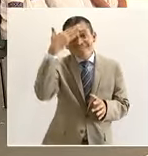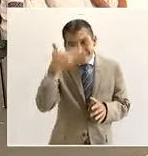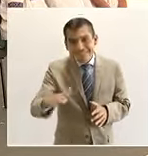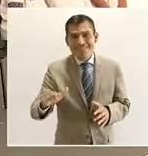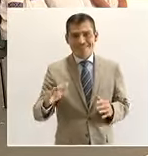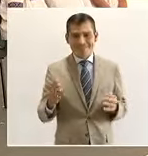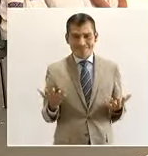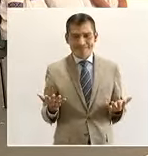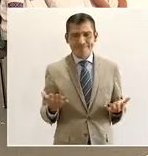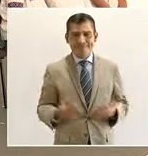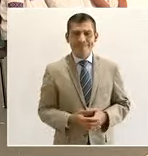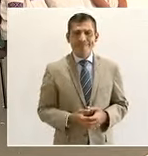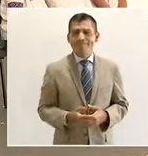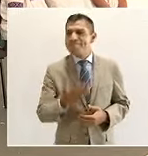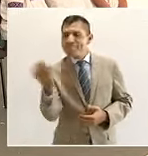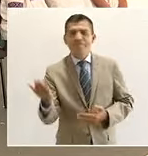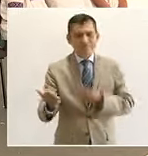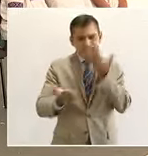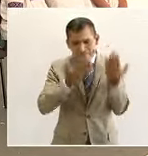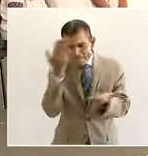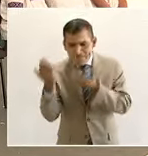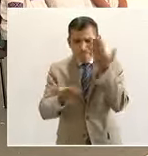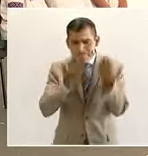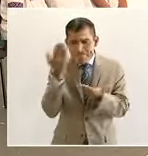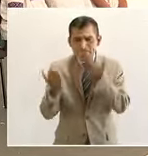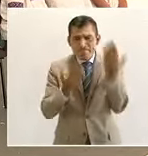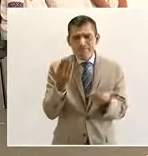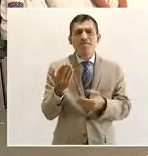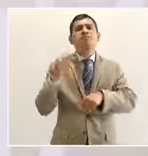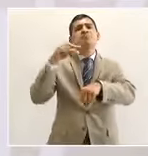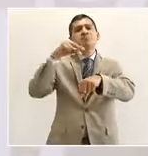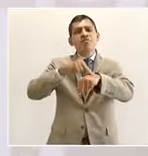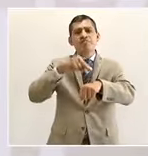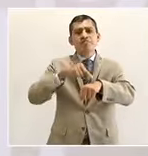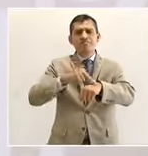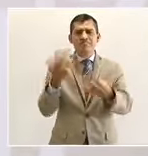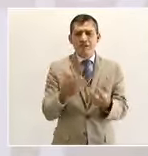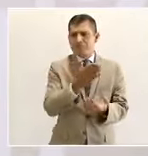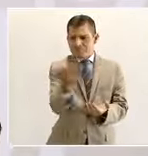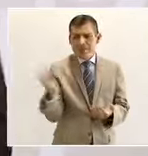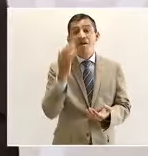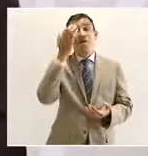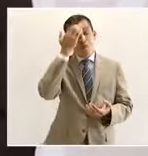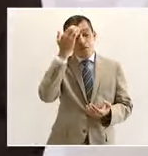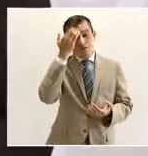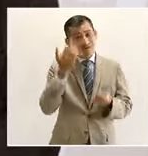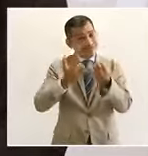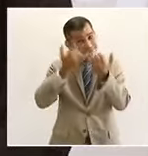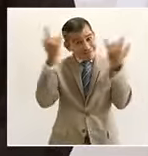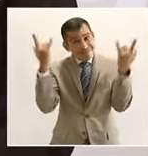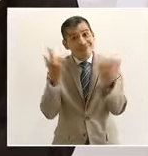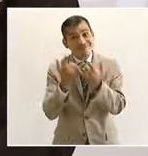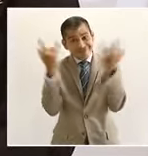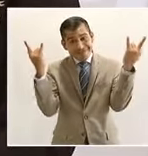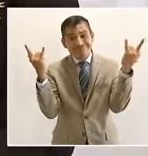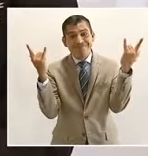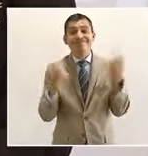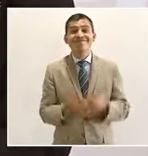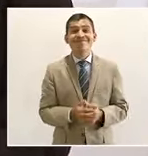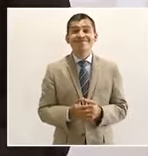están estudiando medicina conocen la historia de